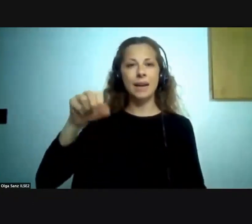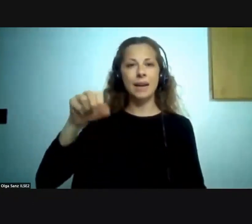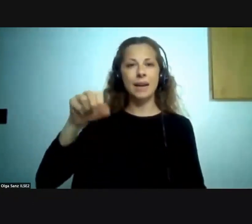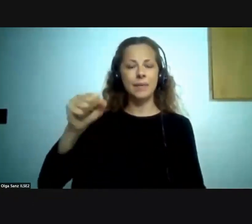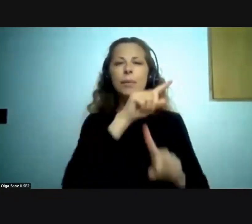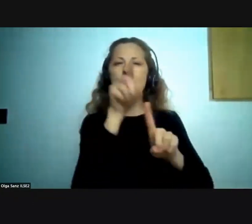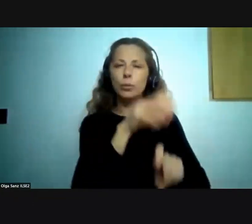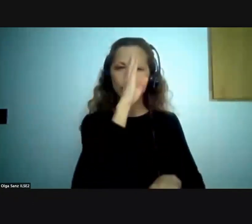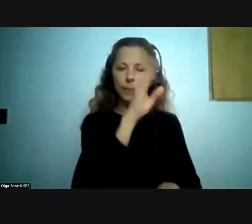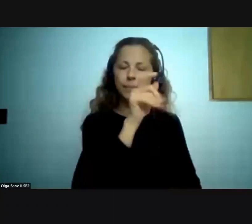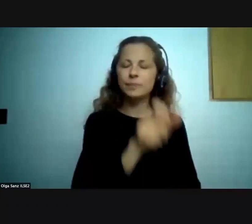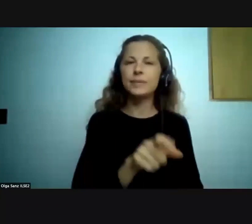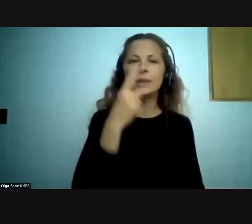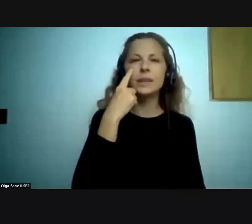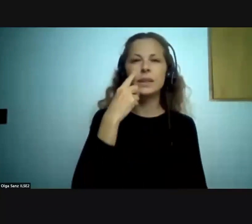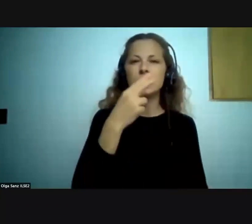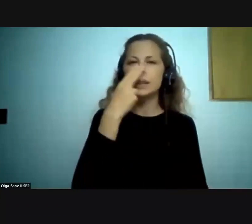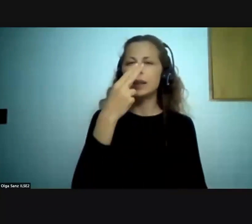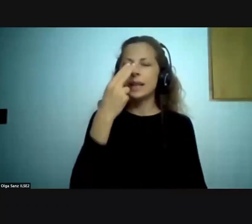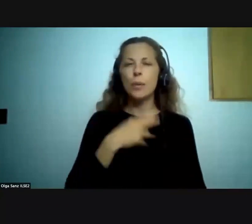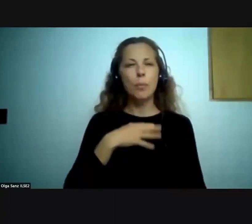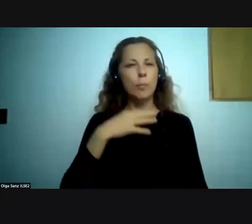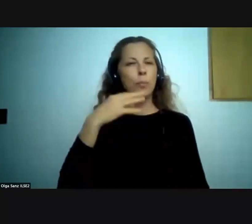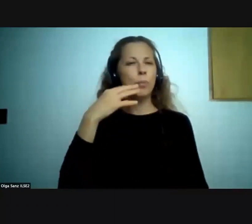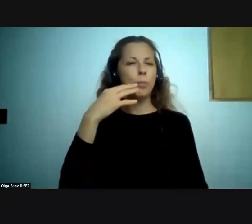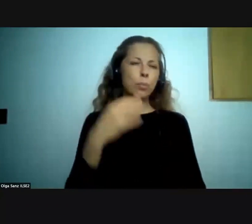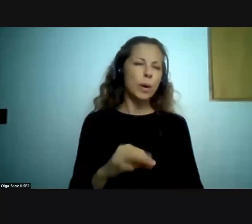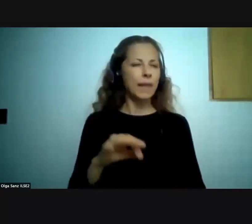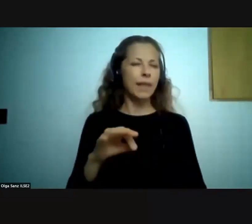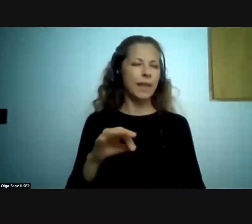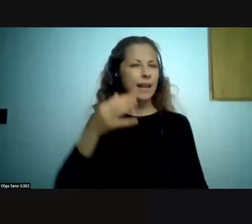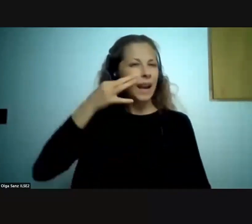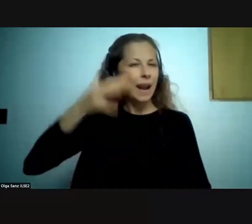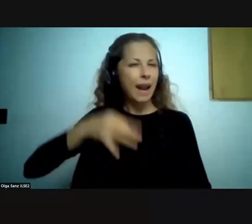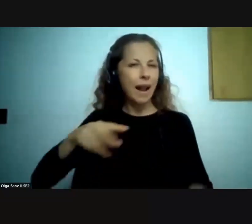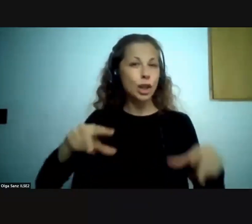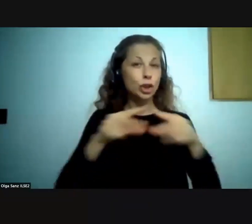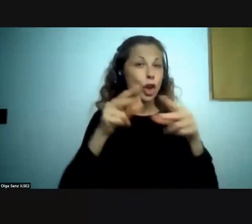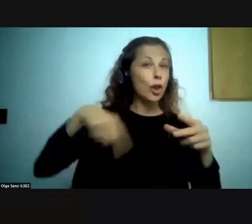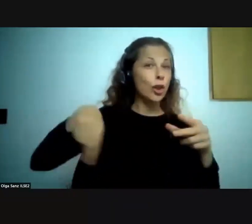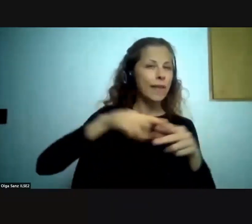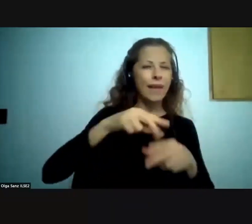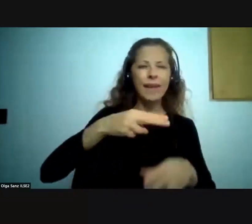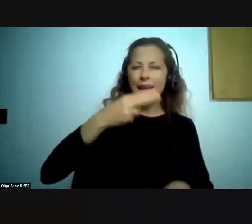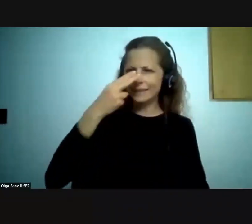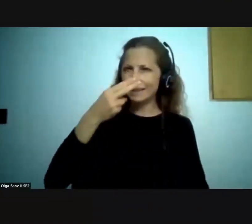sigue interesando que exista la violencia machista en la sociedad española?